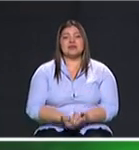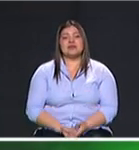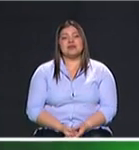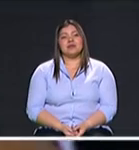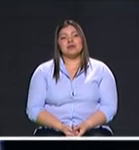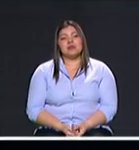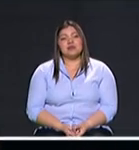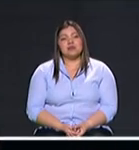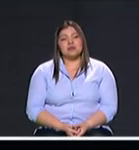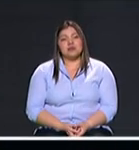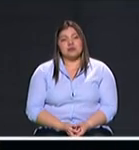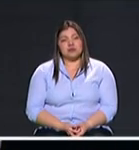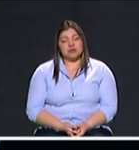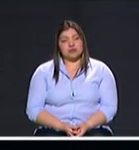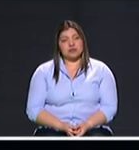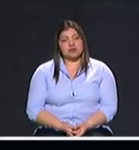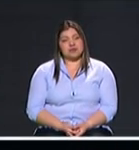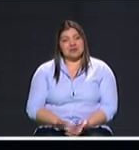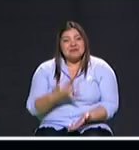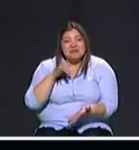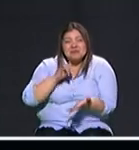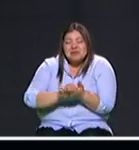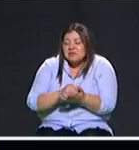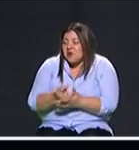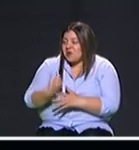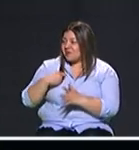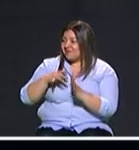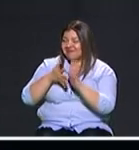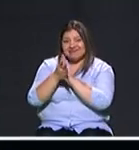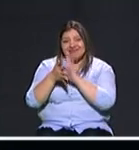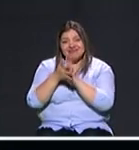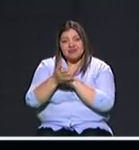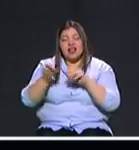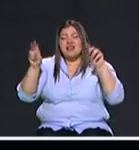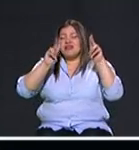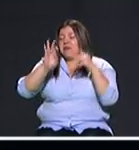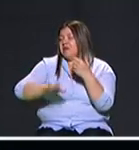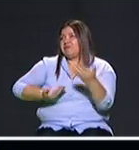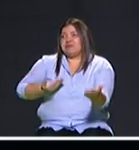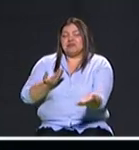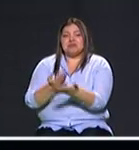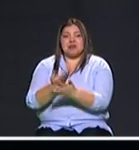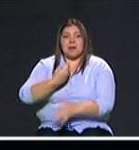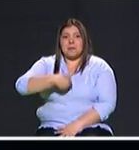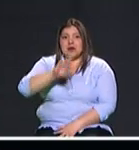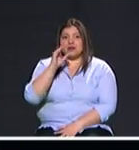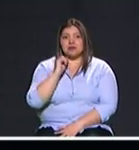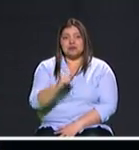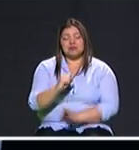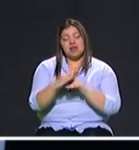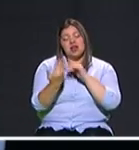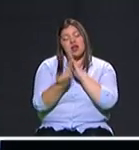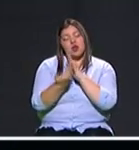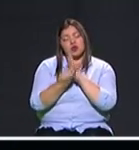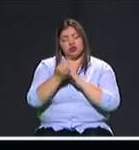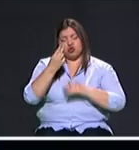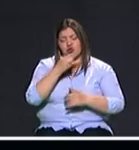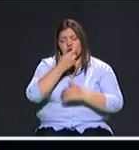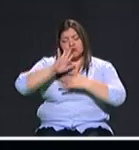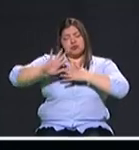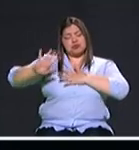superior no lo menciona ahorita ese es mi gran propuesta el tema de la educación superior en donde medellín tiene que crecer me comprometo con